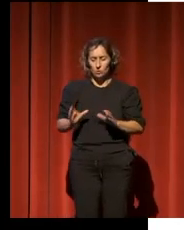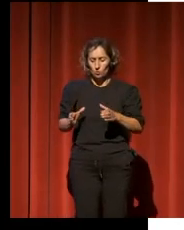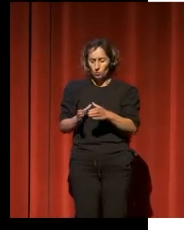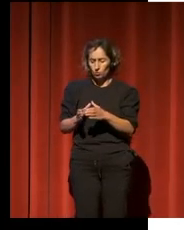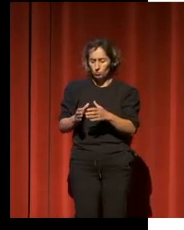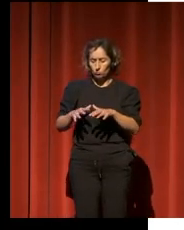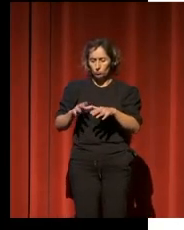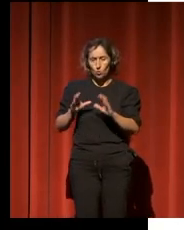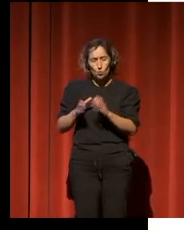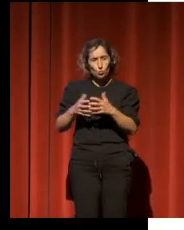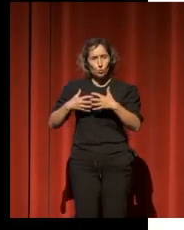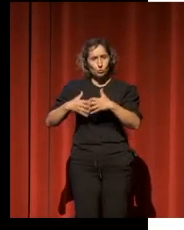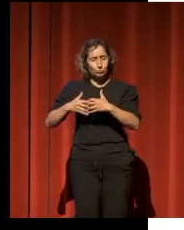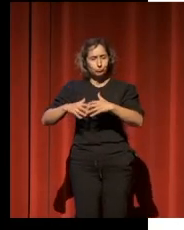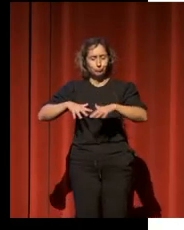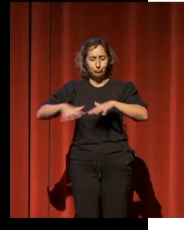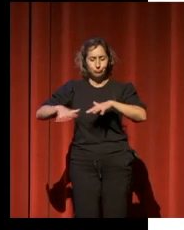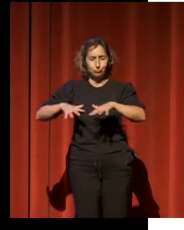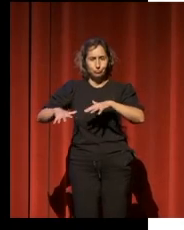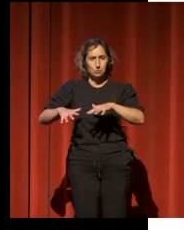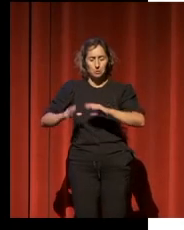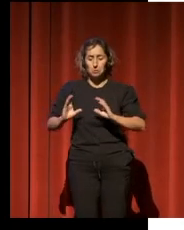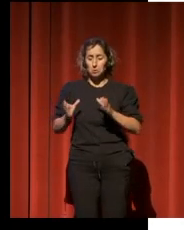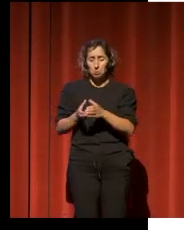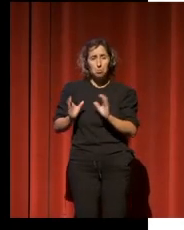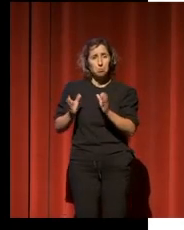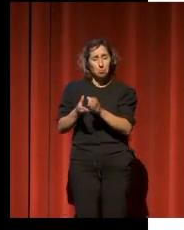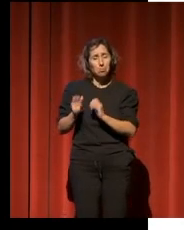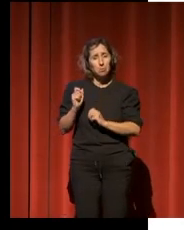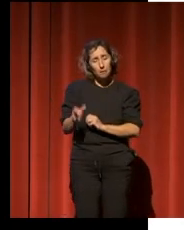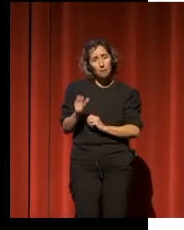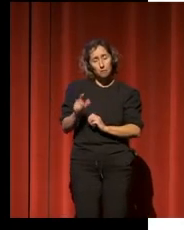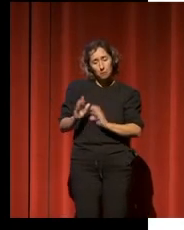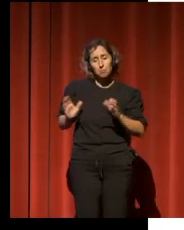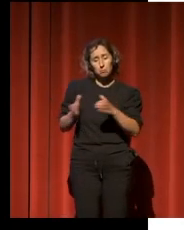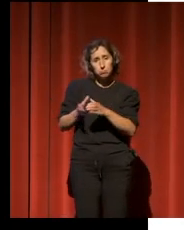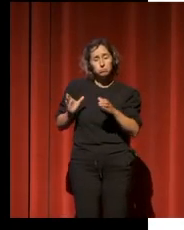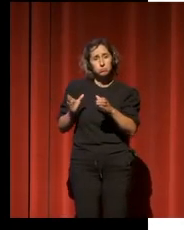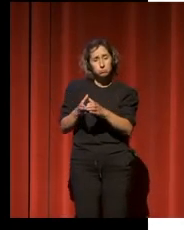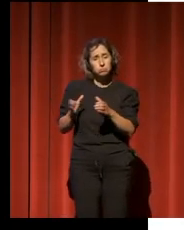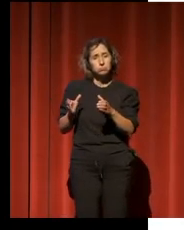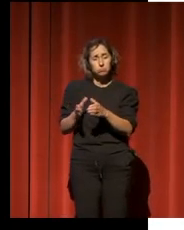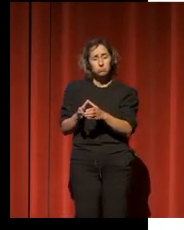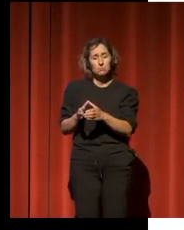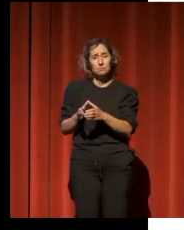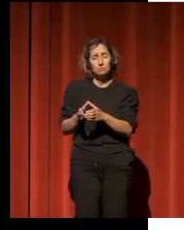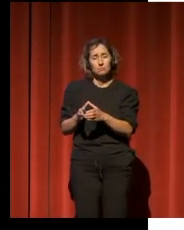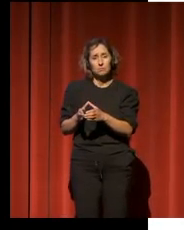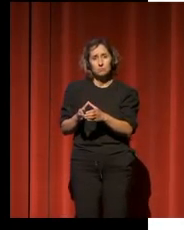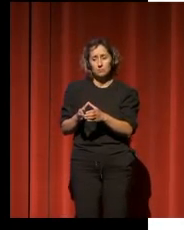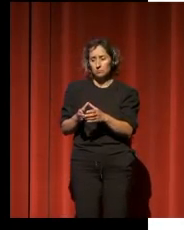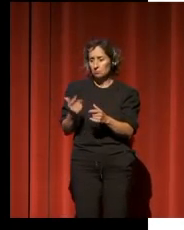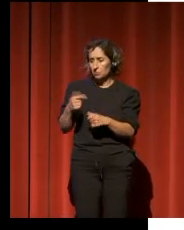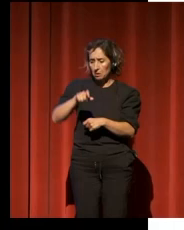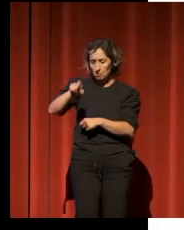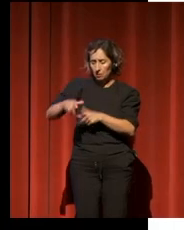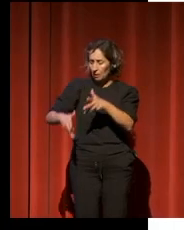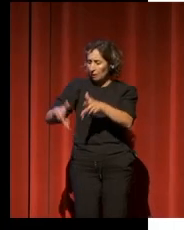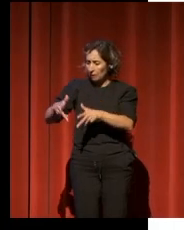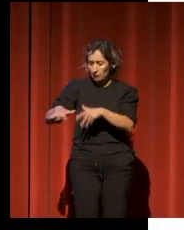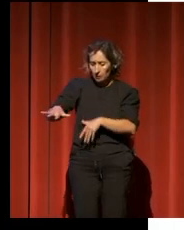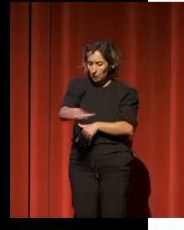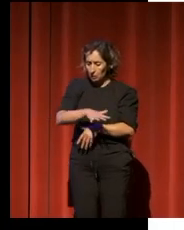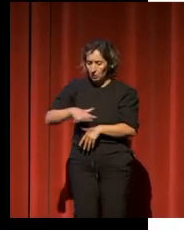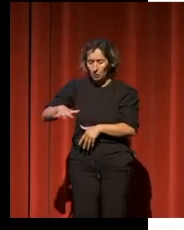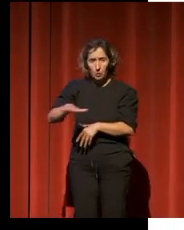de grupos motores Es decir de grupos que se reúnen periódicamente abiertos a la a la a la ciudadanía y al entorno